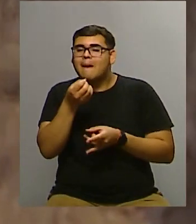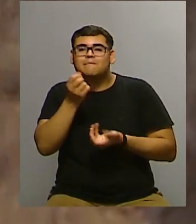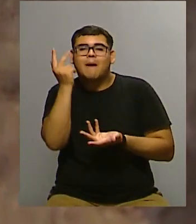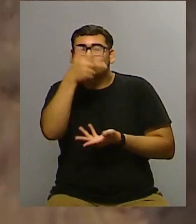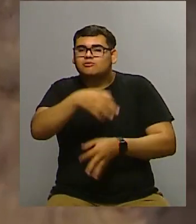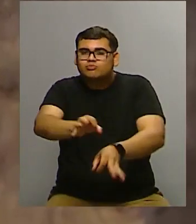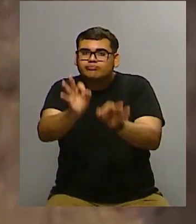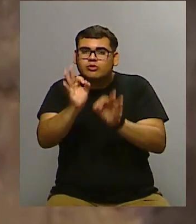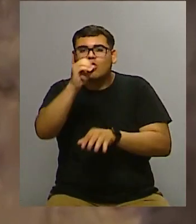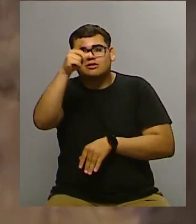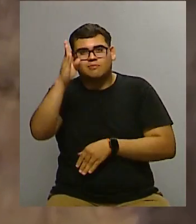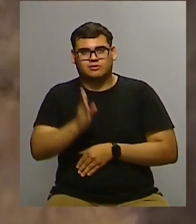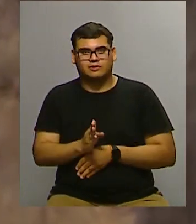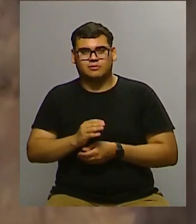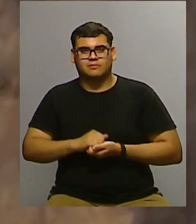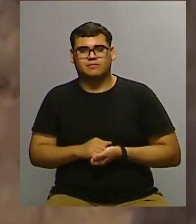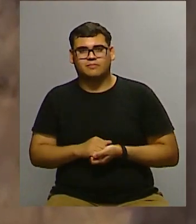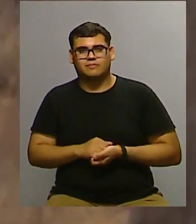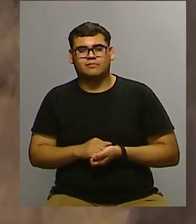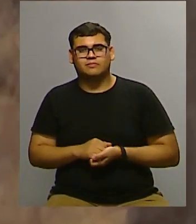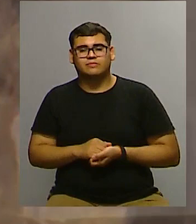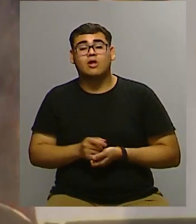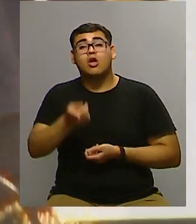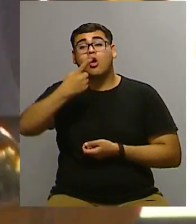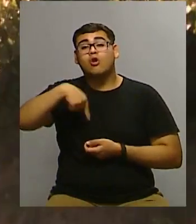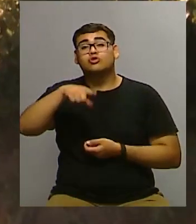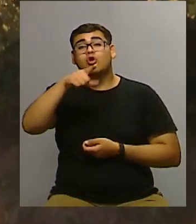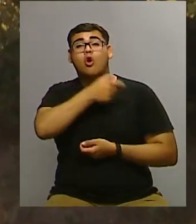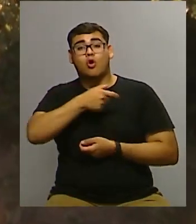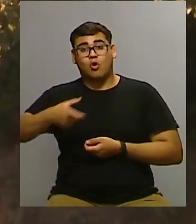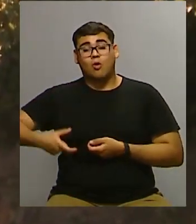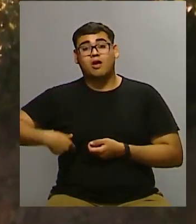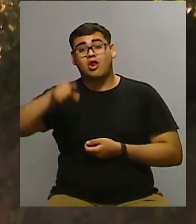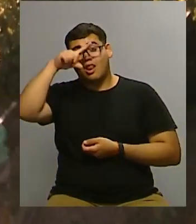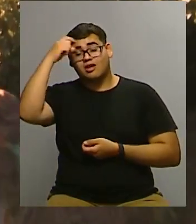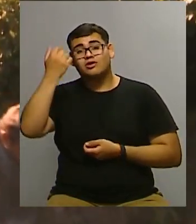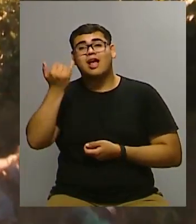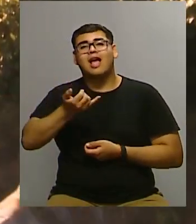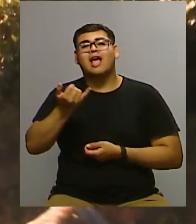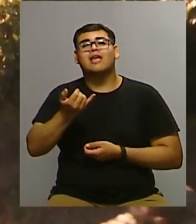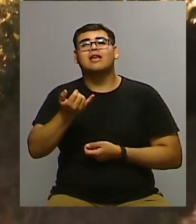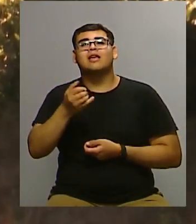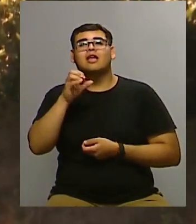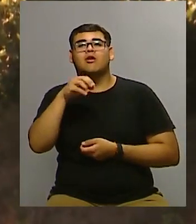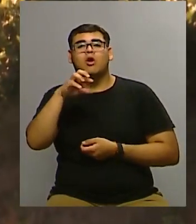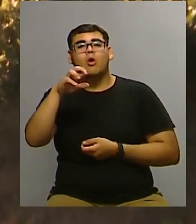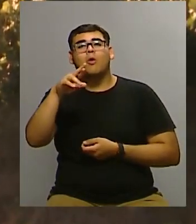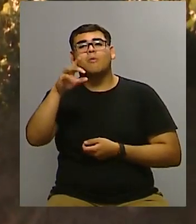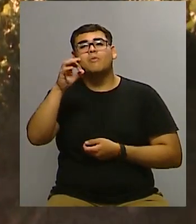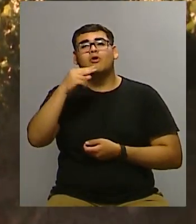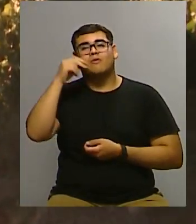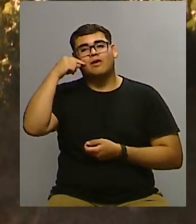escaso. Desde el Gobierno Nacional nosotros hemos gestionado una herramienta que es Proviar 2, que es un